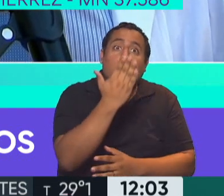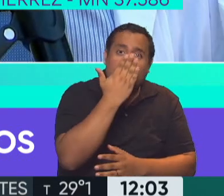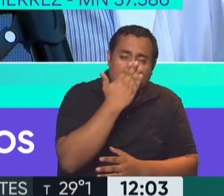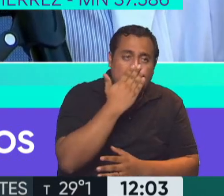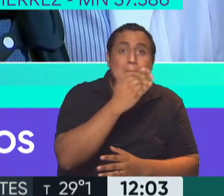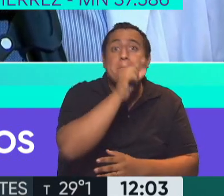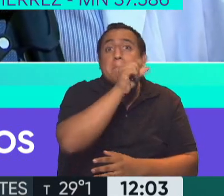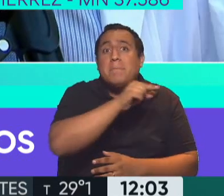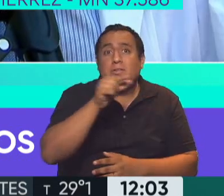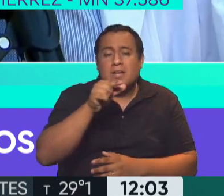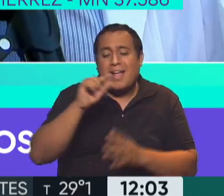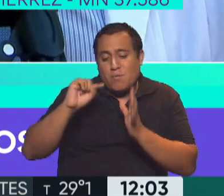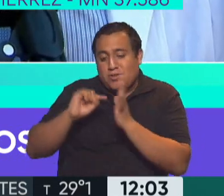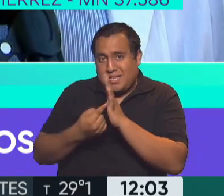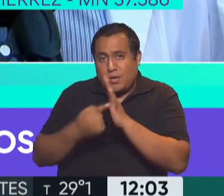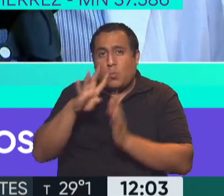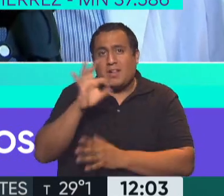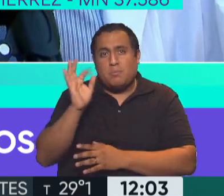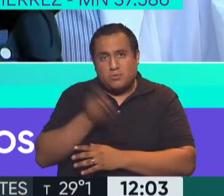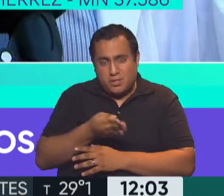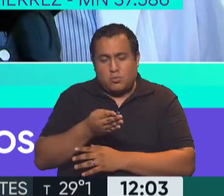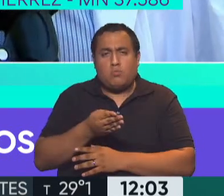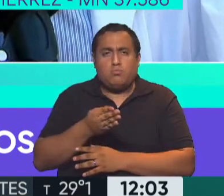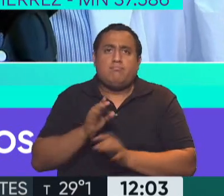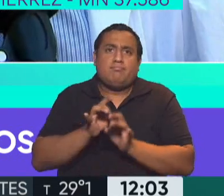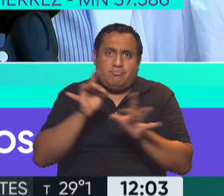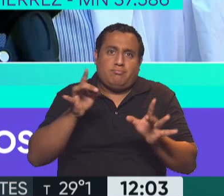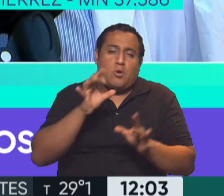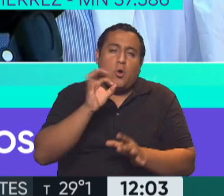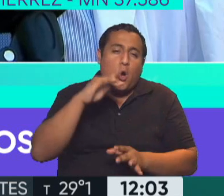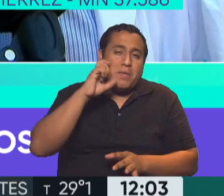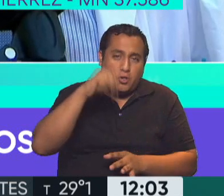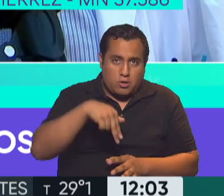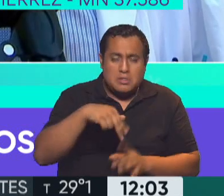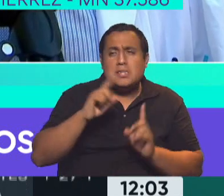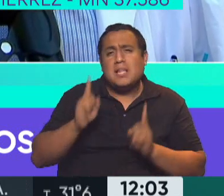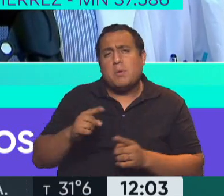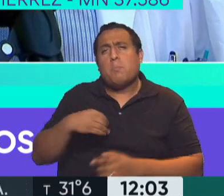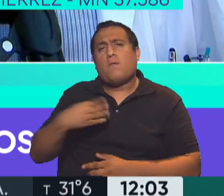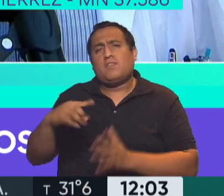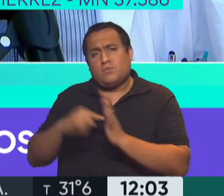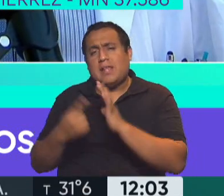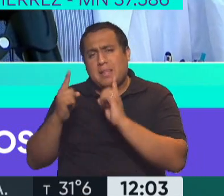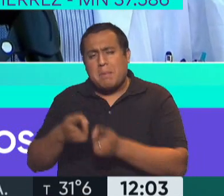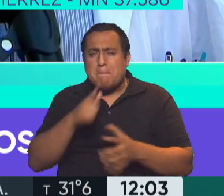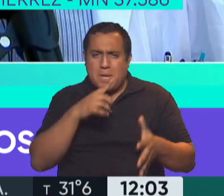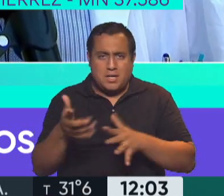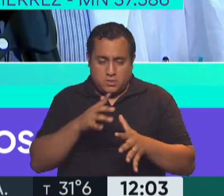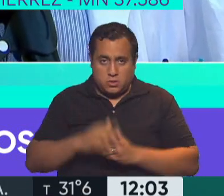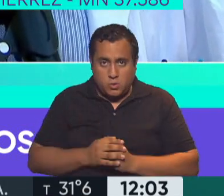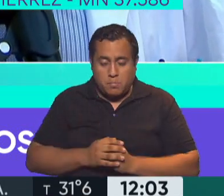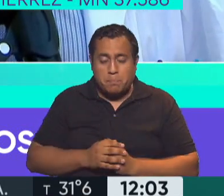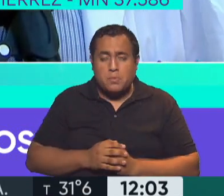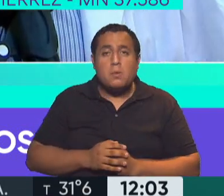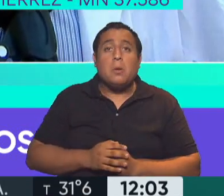individuos infectados en Ciudad de Buenos Aires y una cifra parecida en provincia de Buenos Aires. Ahora, el otro tema es que